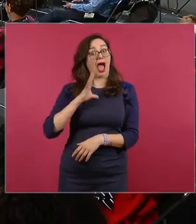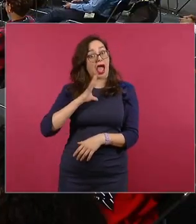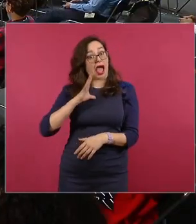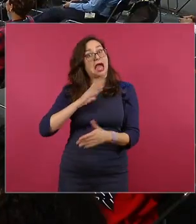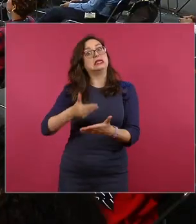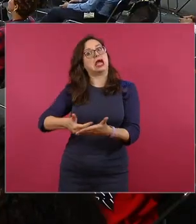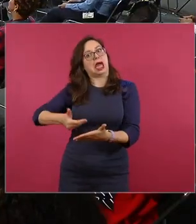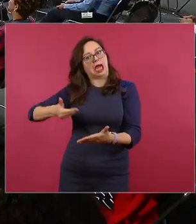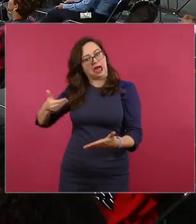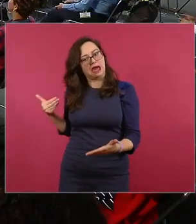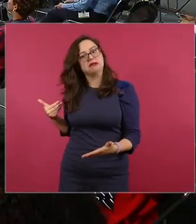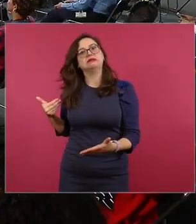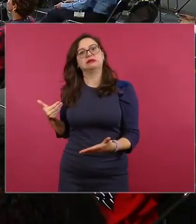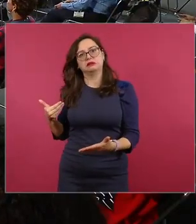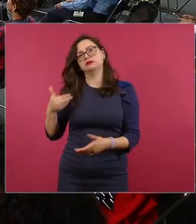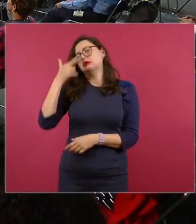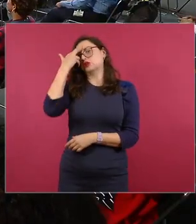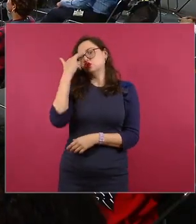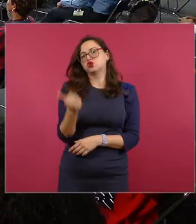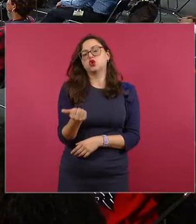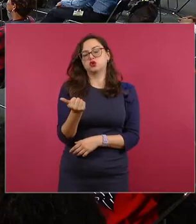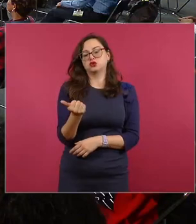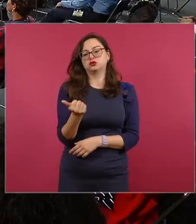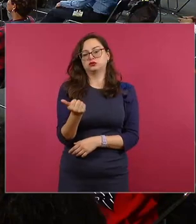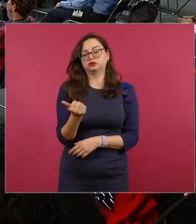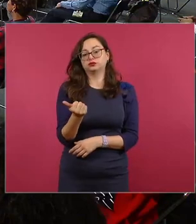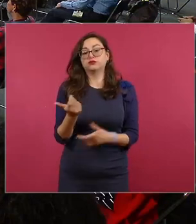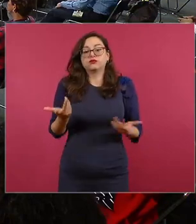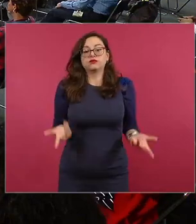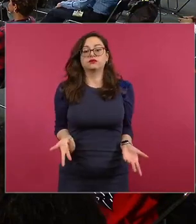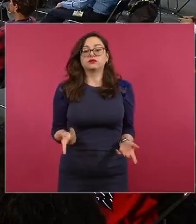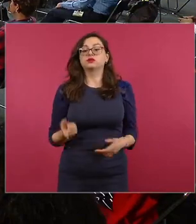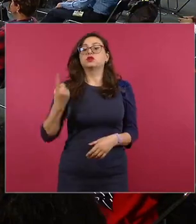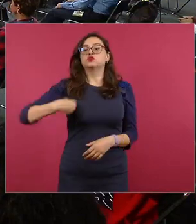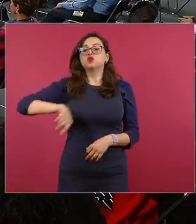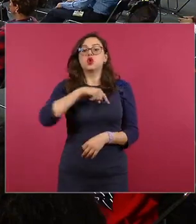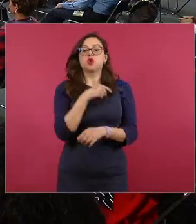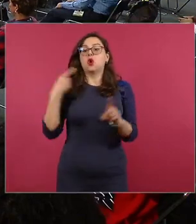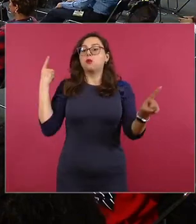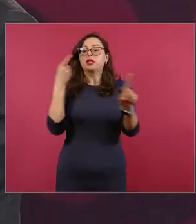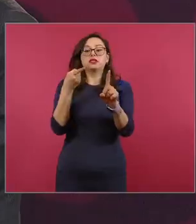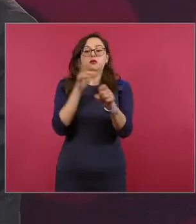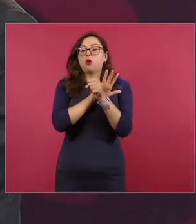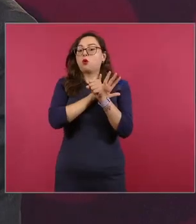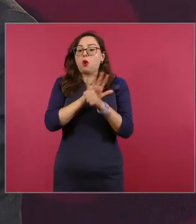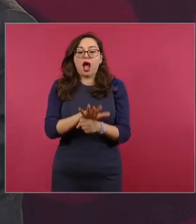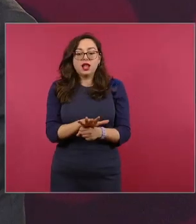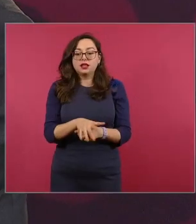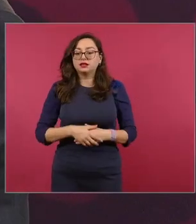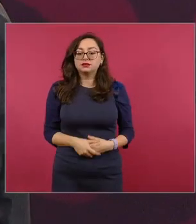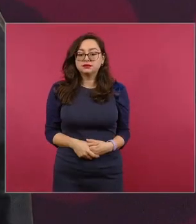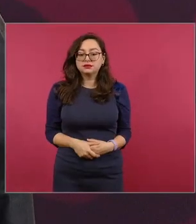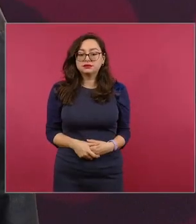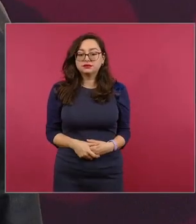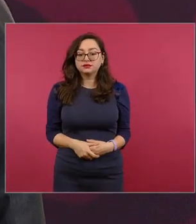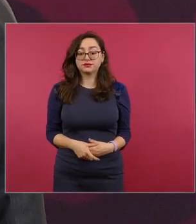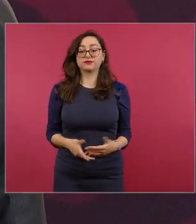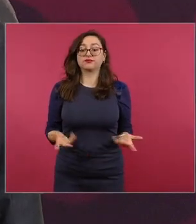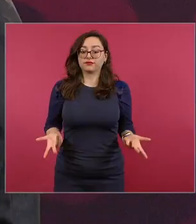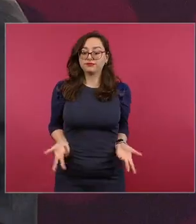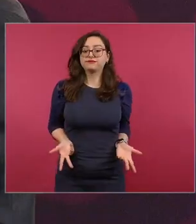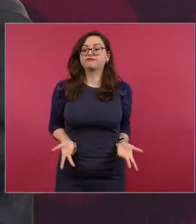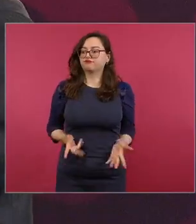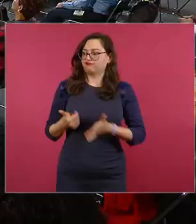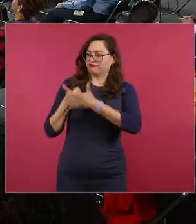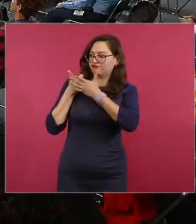una razón de ser. Entonces, ¿qué es lo que tenemos que buscar? Pues